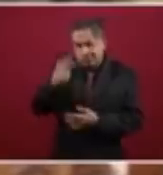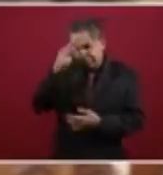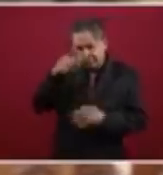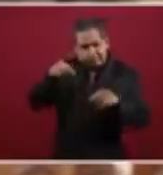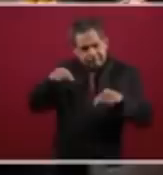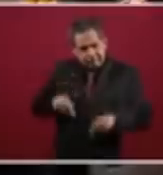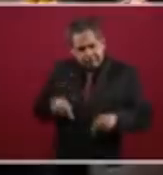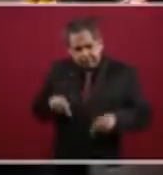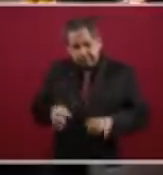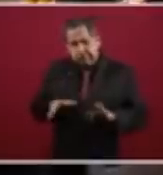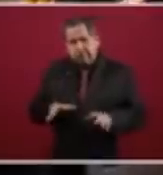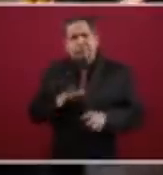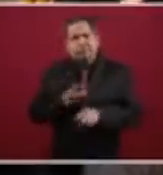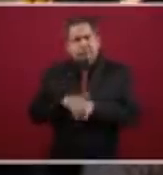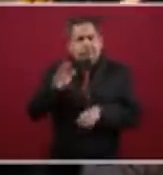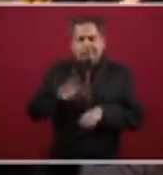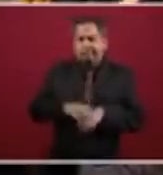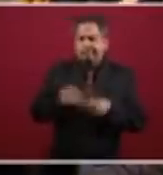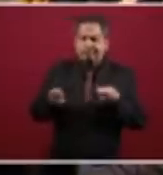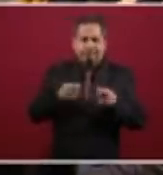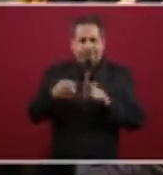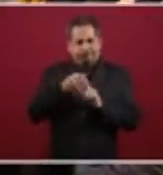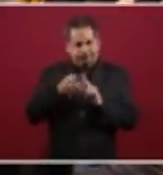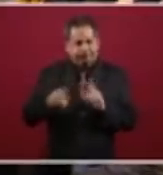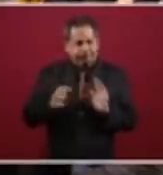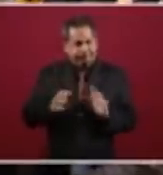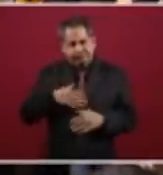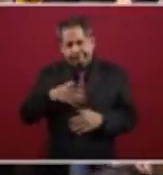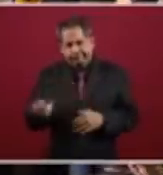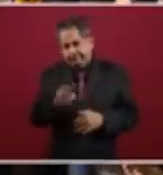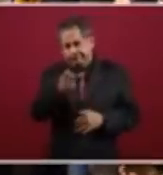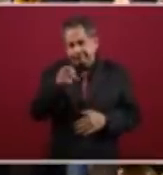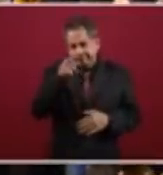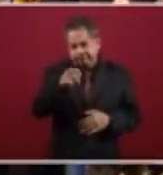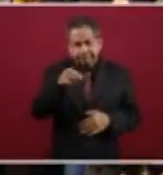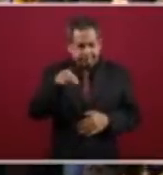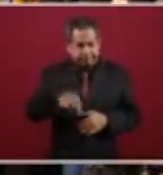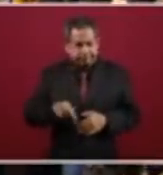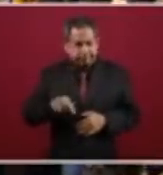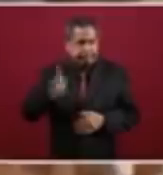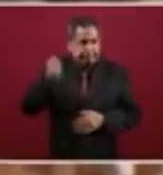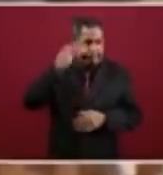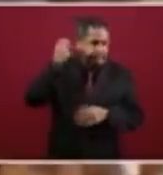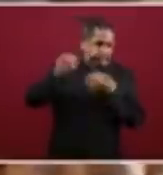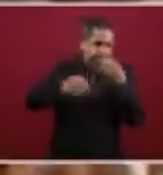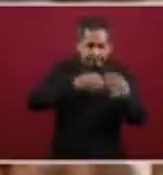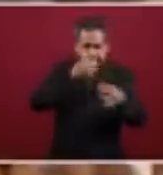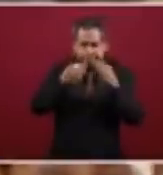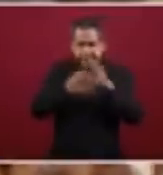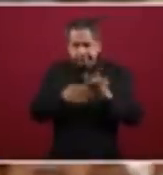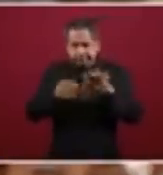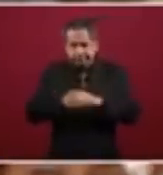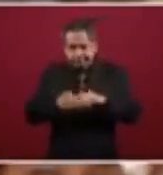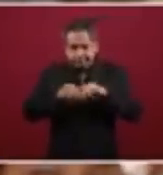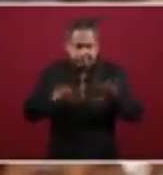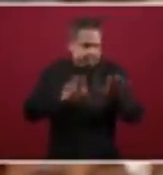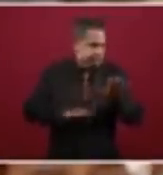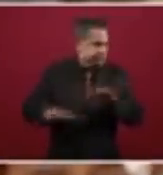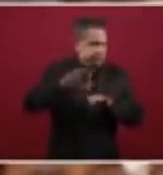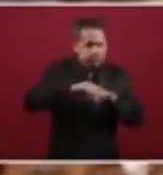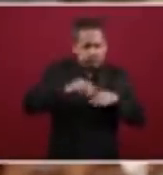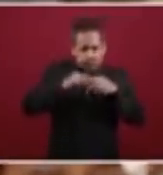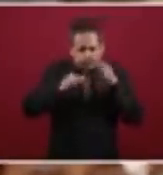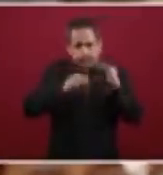donde se supone que hay un poco más de control, la pregunta es si hay una campaña en general